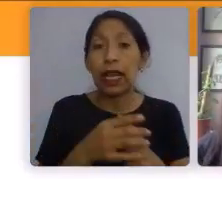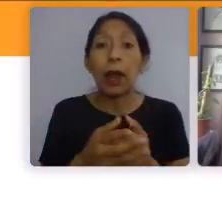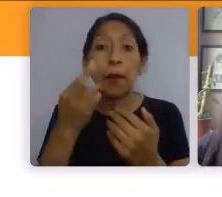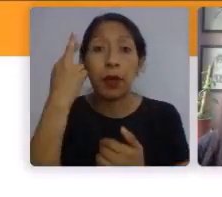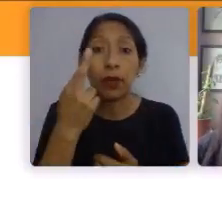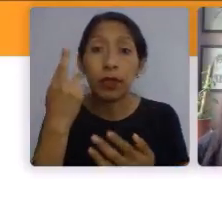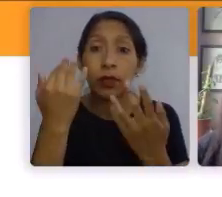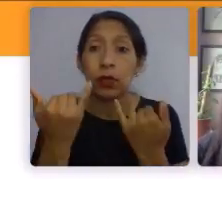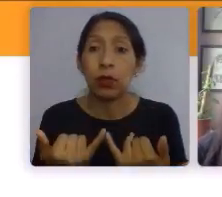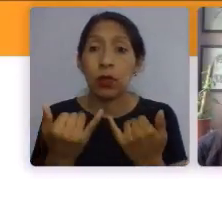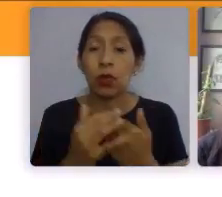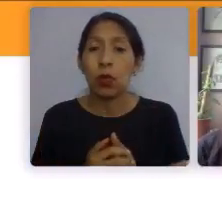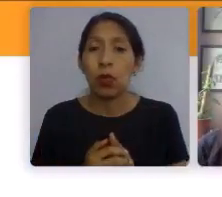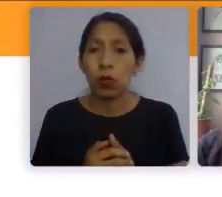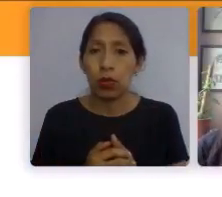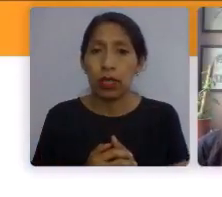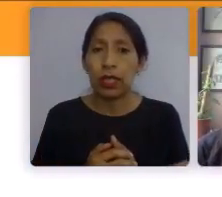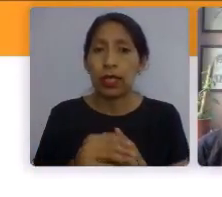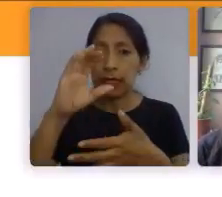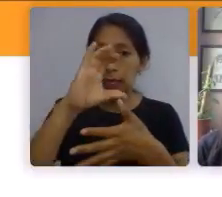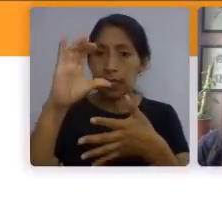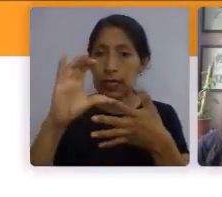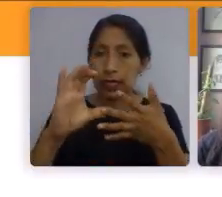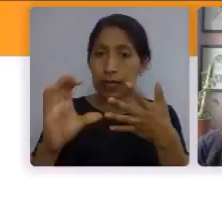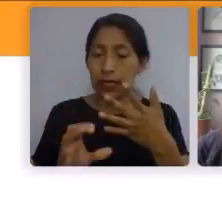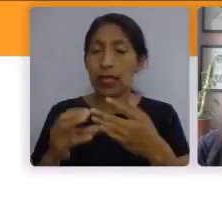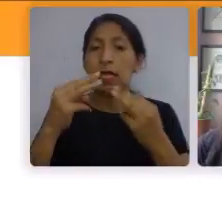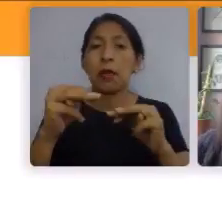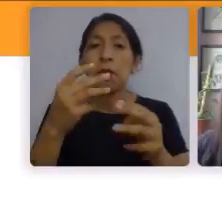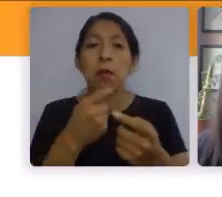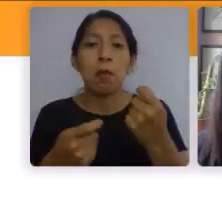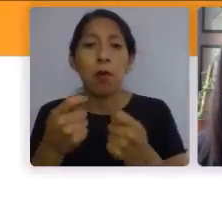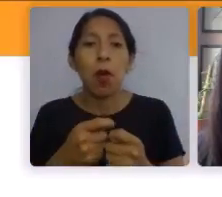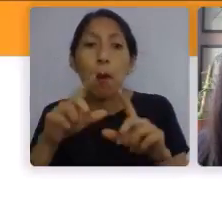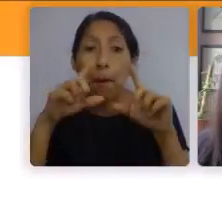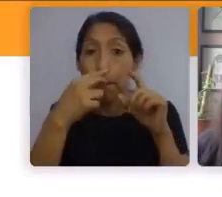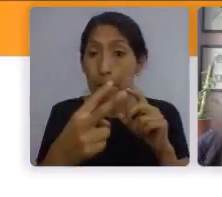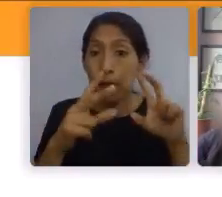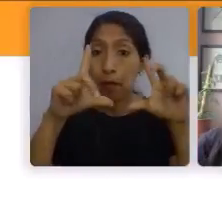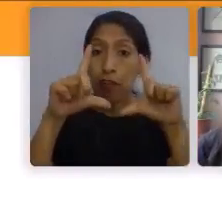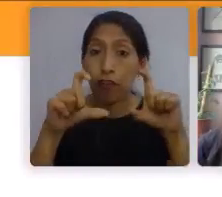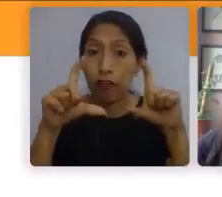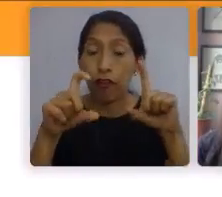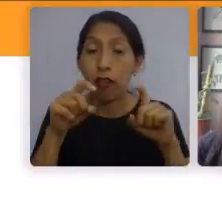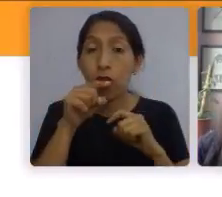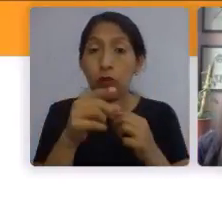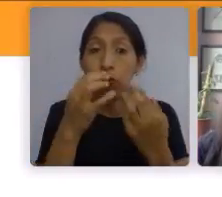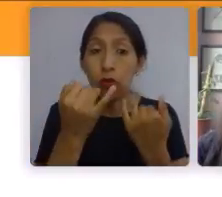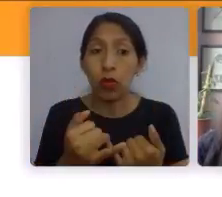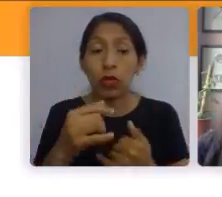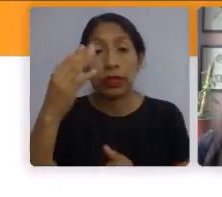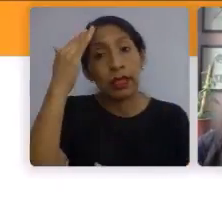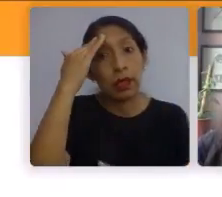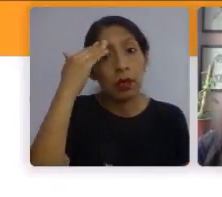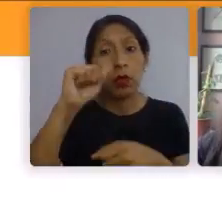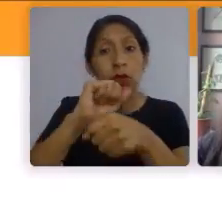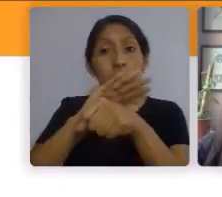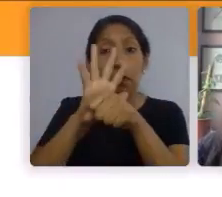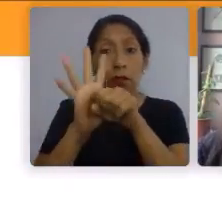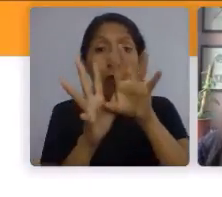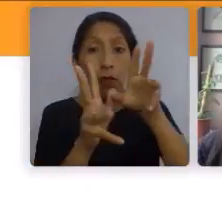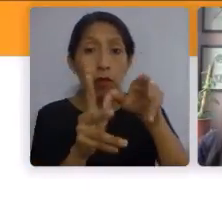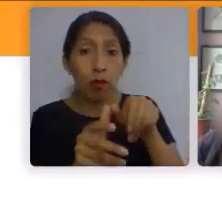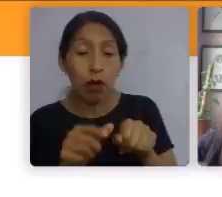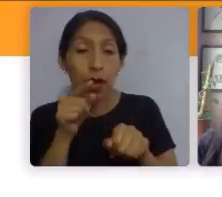hoy empezaremos a hablar un poco sobre las características del mercado. Vamos a ver una foto actual. Sabemos que por la pandemia